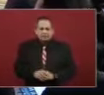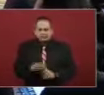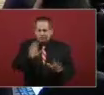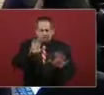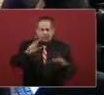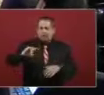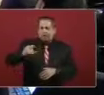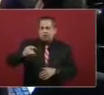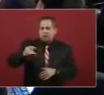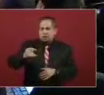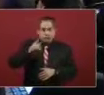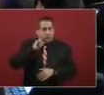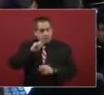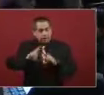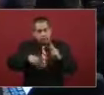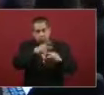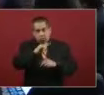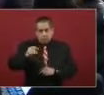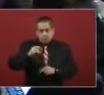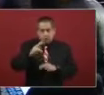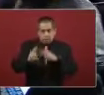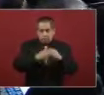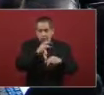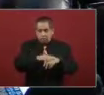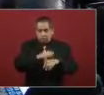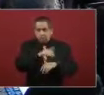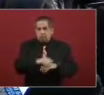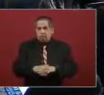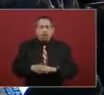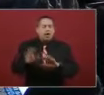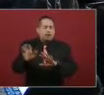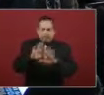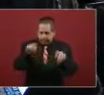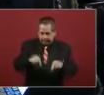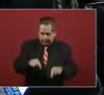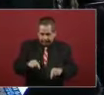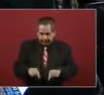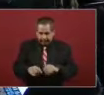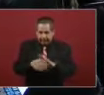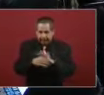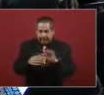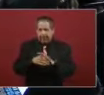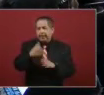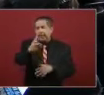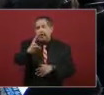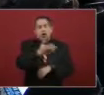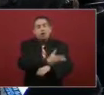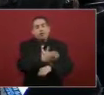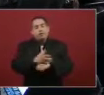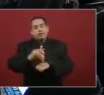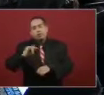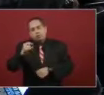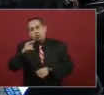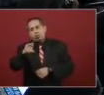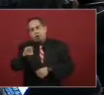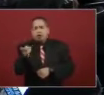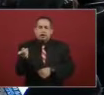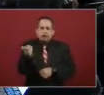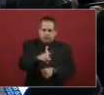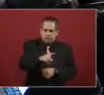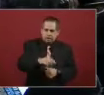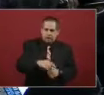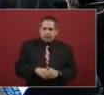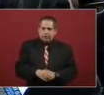Ah, de Tijuana. Pues voy mañana para allá. A ver, pues vamos a dejarle a la compañera de Tijuana y luego a ti.